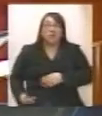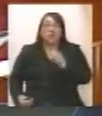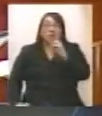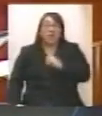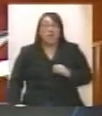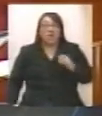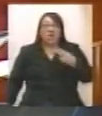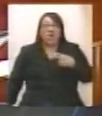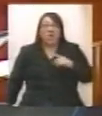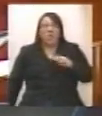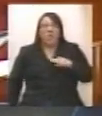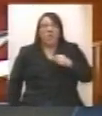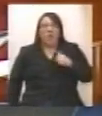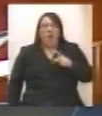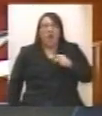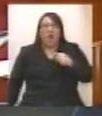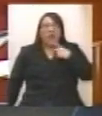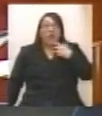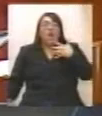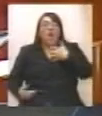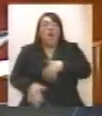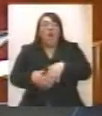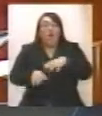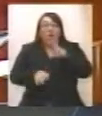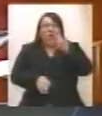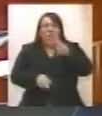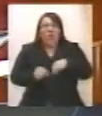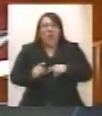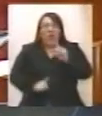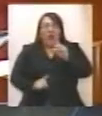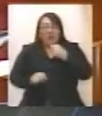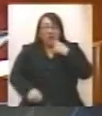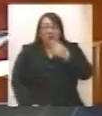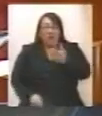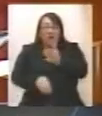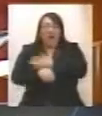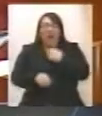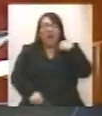su discurso de julio del 2011,